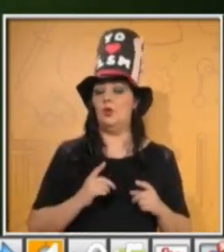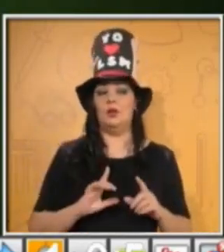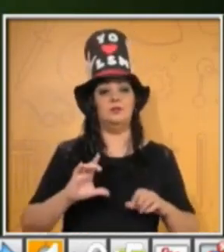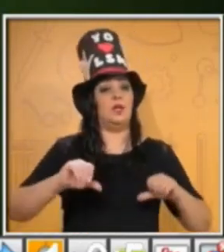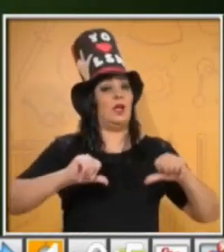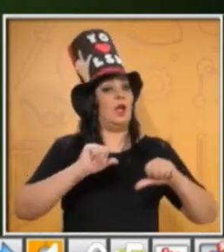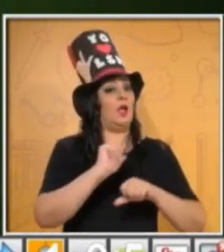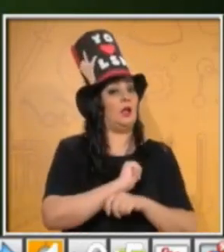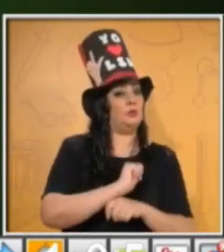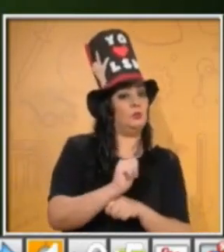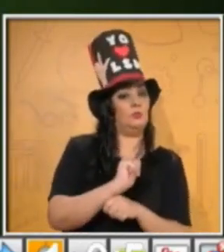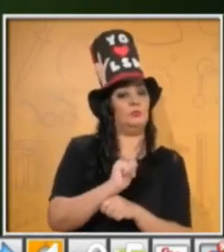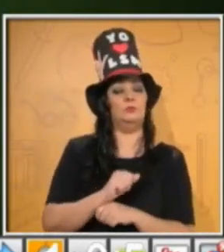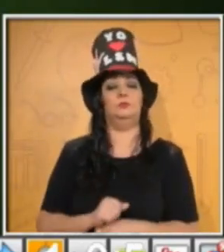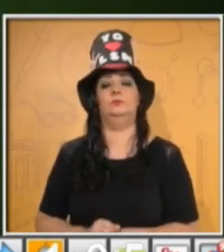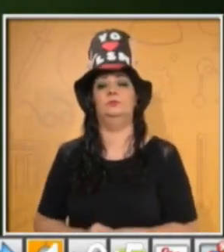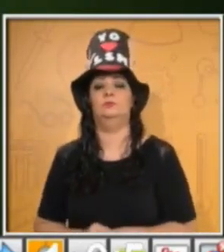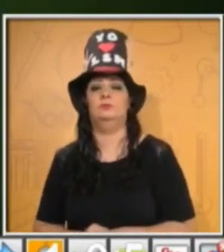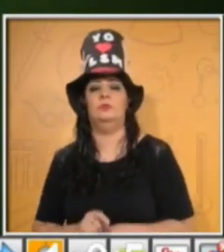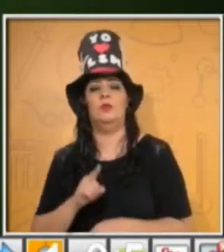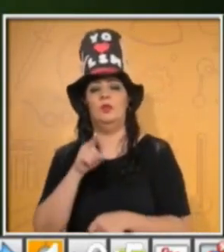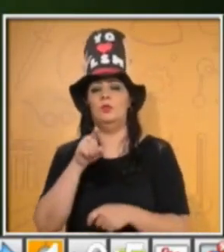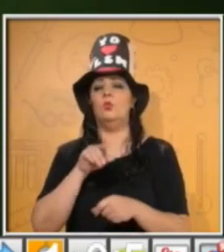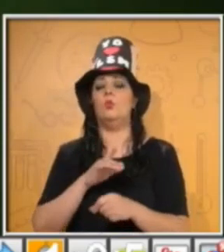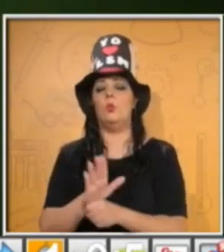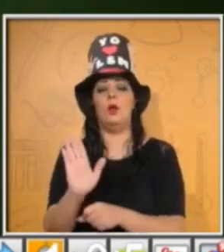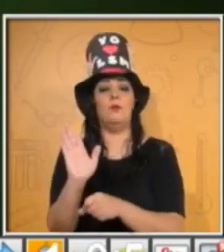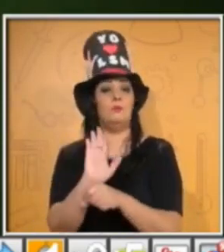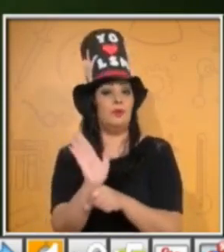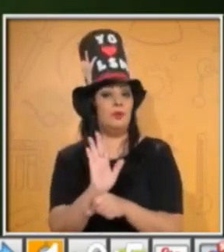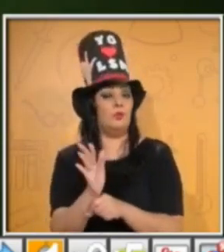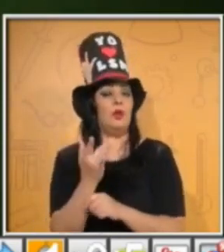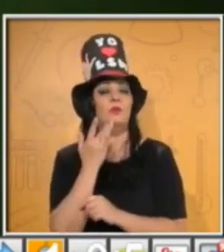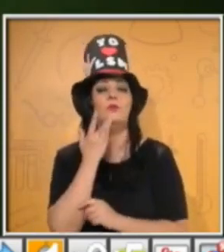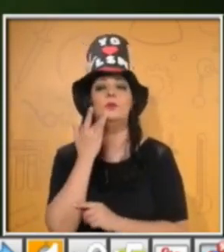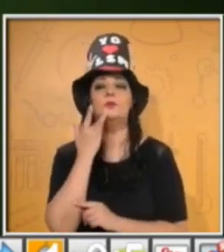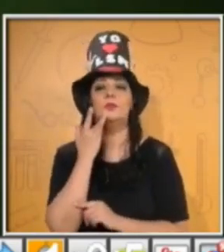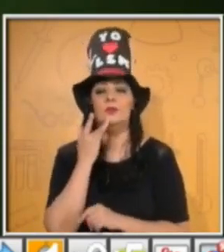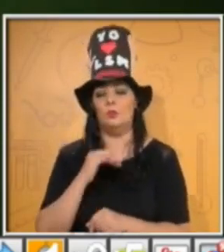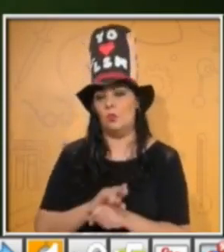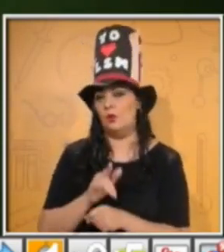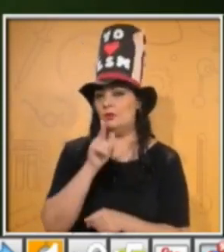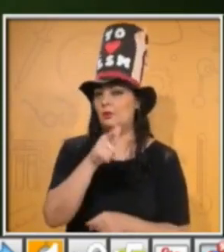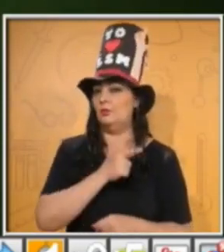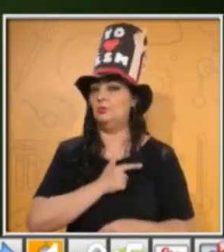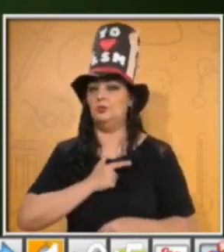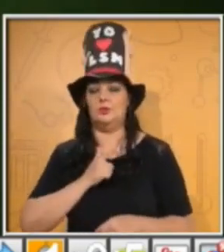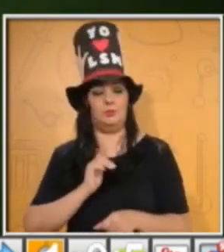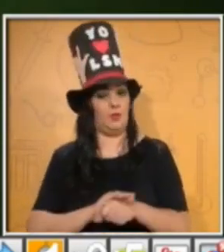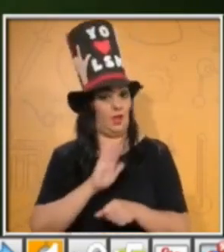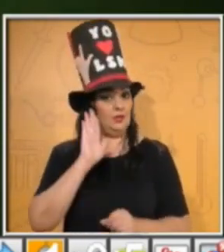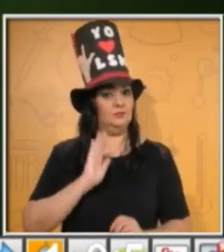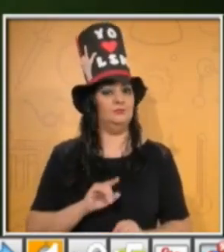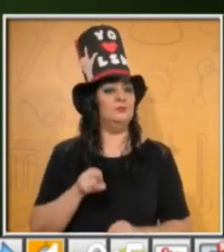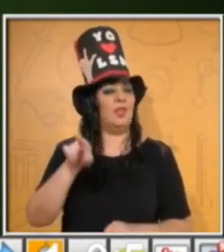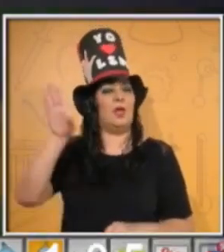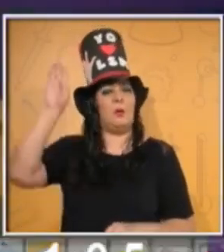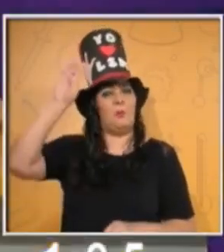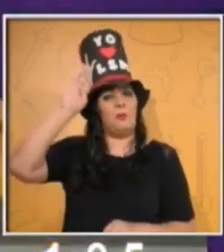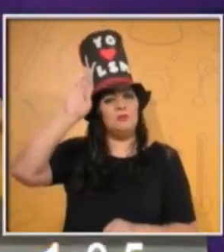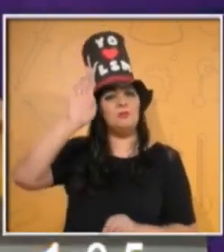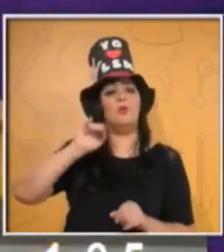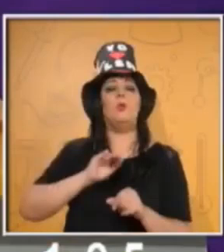¿Cuál es tu película favorita? En casa van a comentar, piénsenlo unos segunditos. De seguro todos tienen ya en la cabeza su película